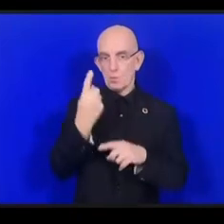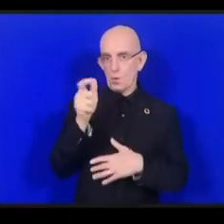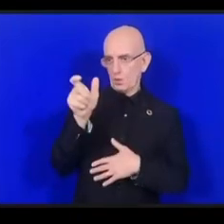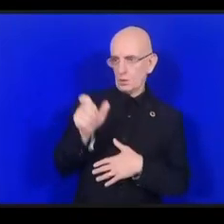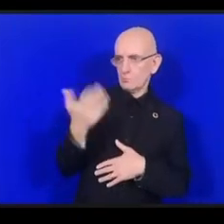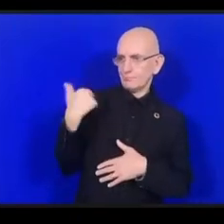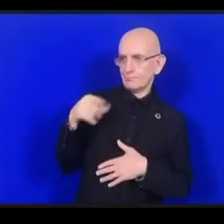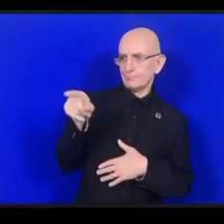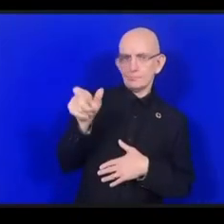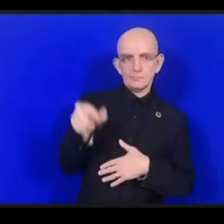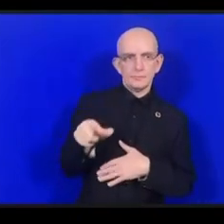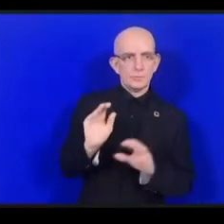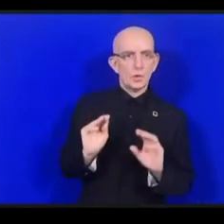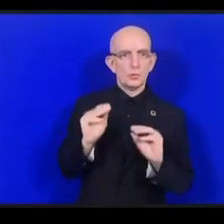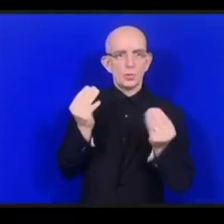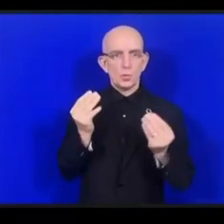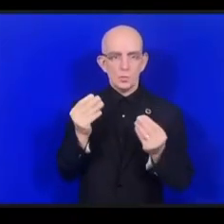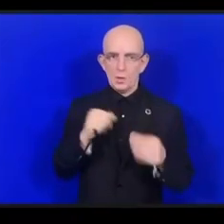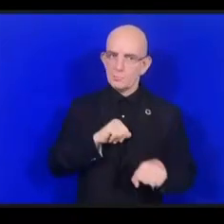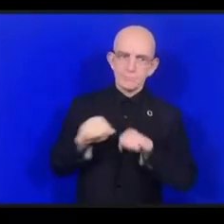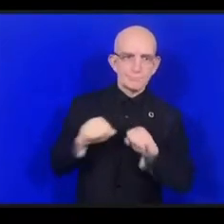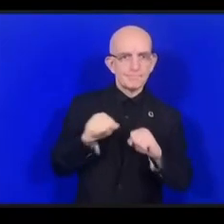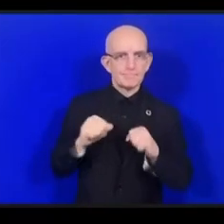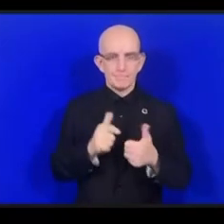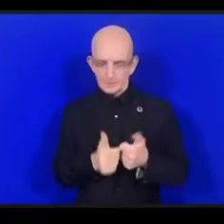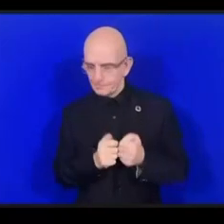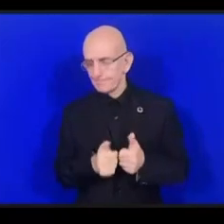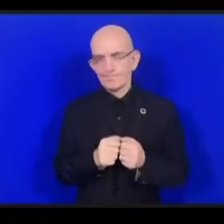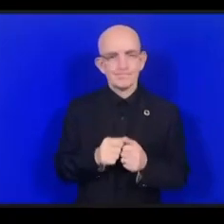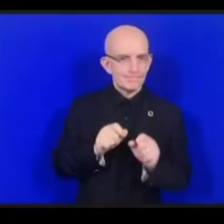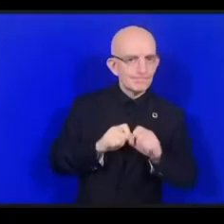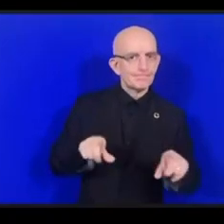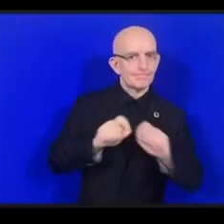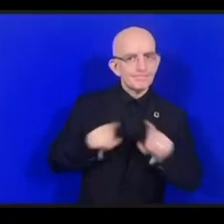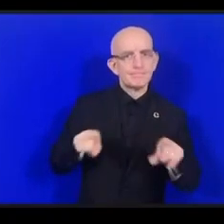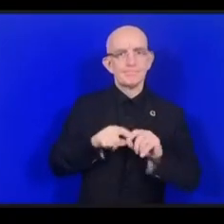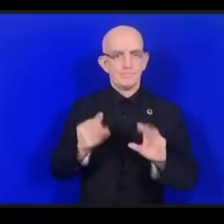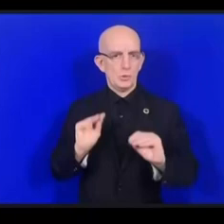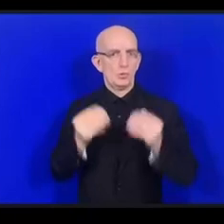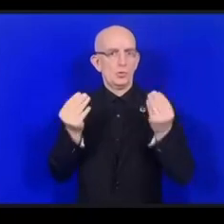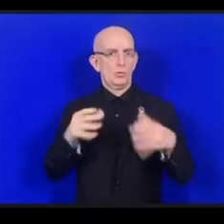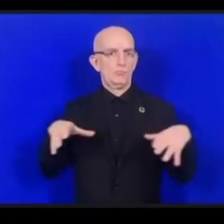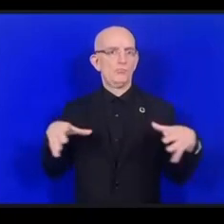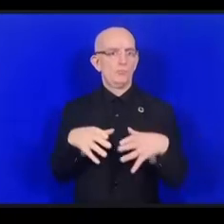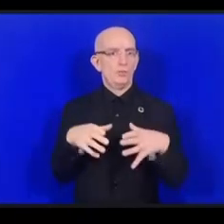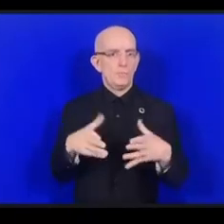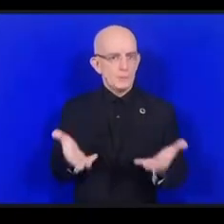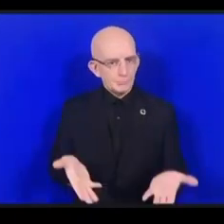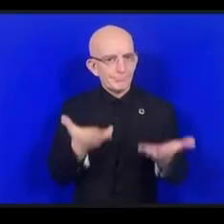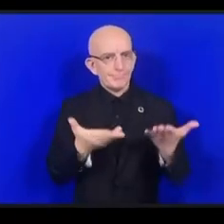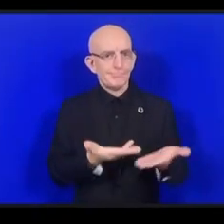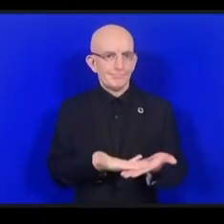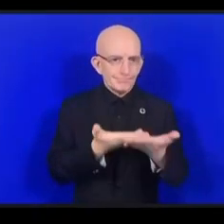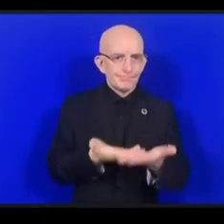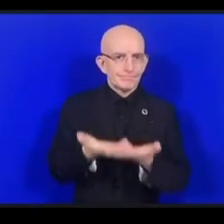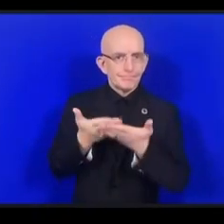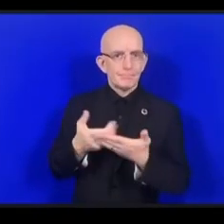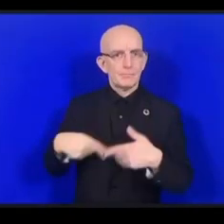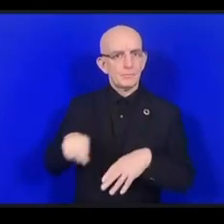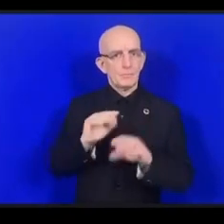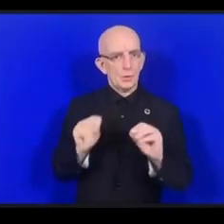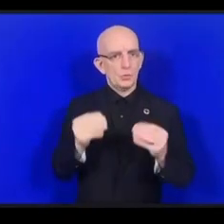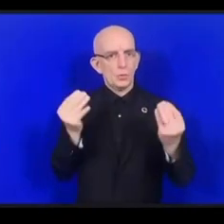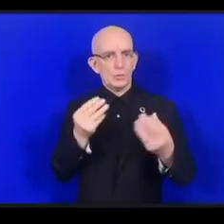voy yo participé en un grupo que empodera a los jóvenes para comenzar a